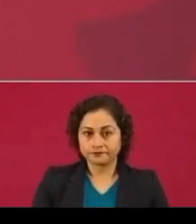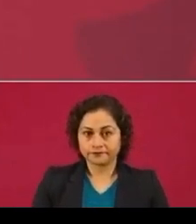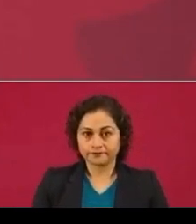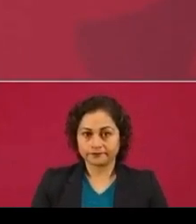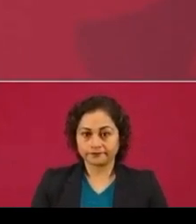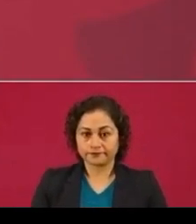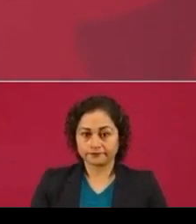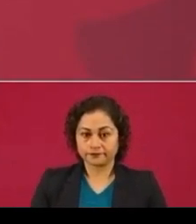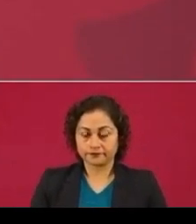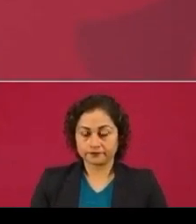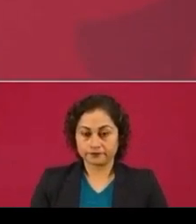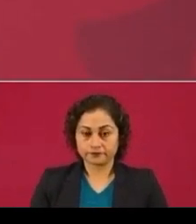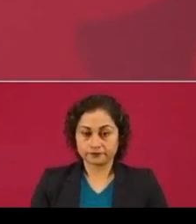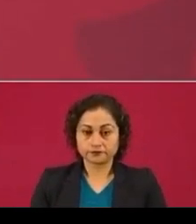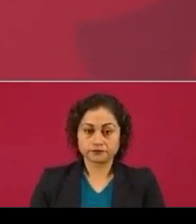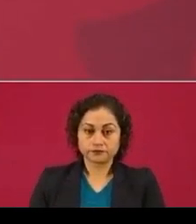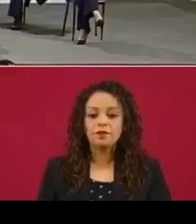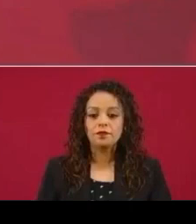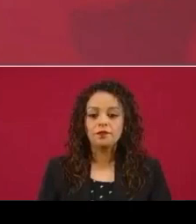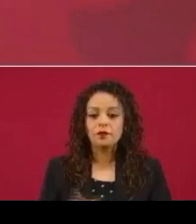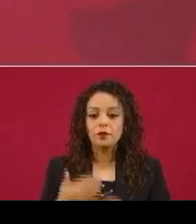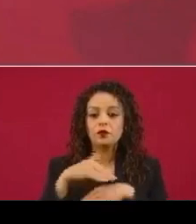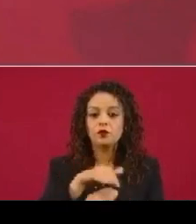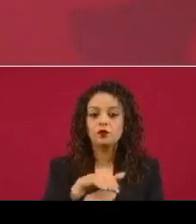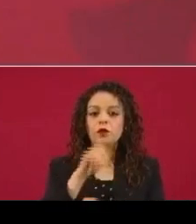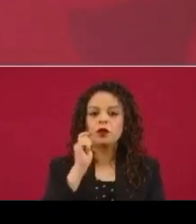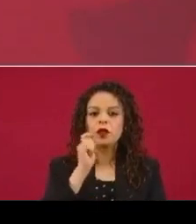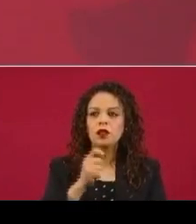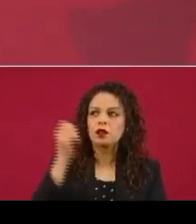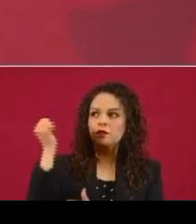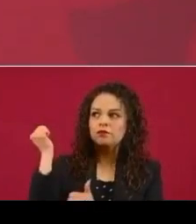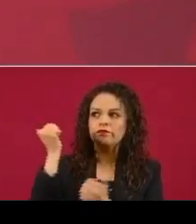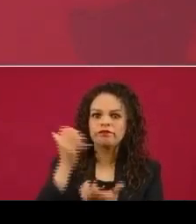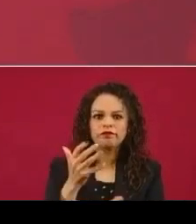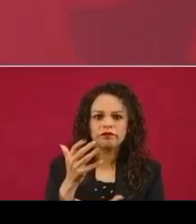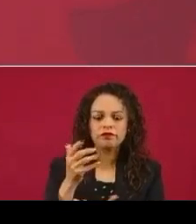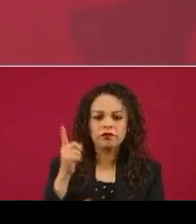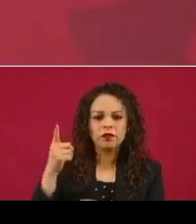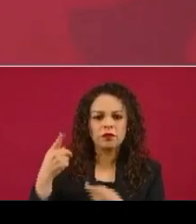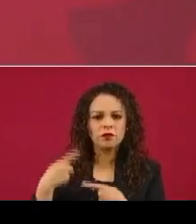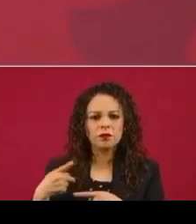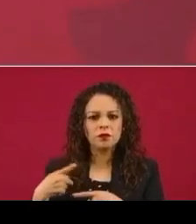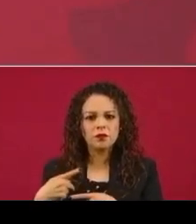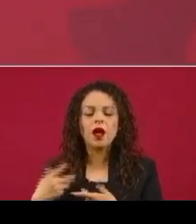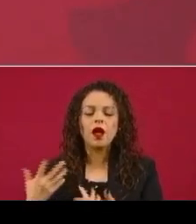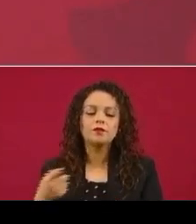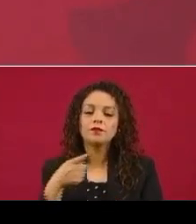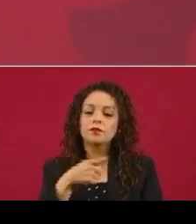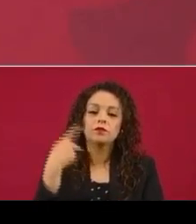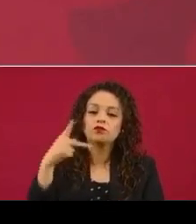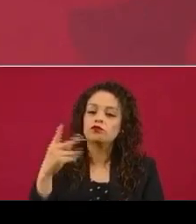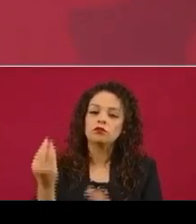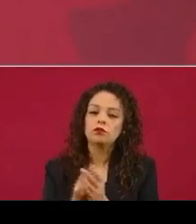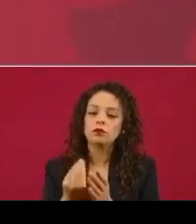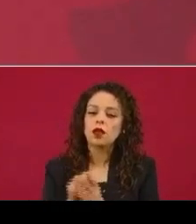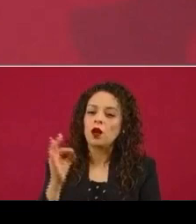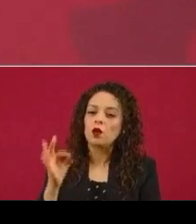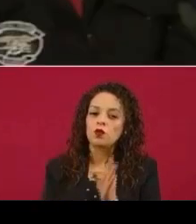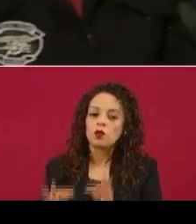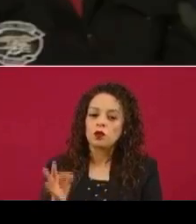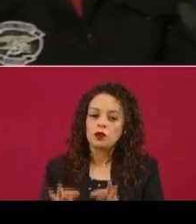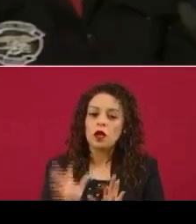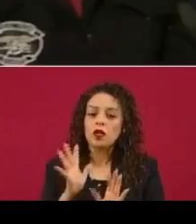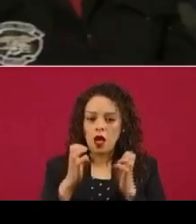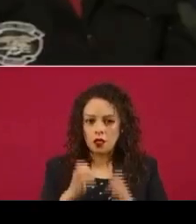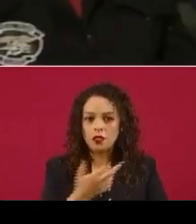Bueno, vamos a informar. Judicial ya está en trámite. ¿Y sería la próxima semana? No